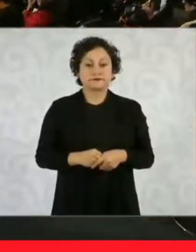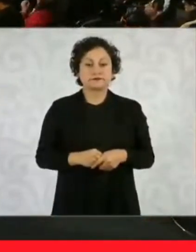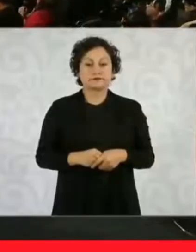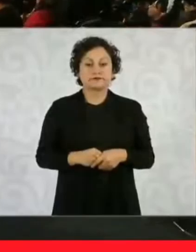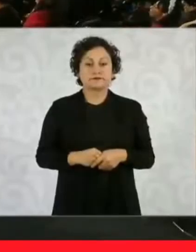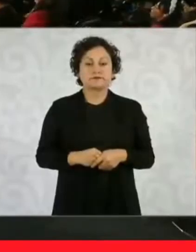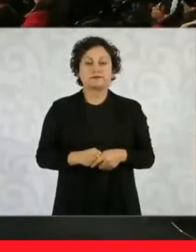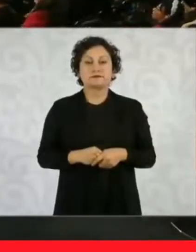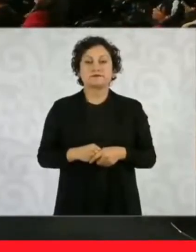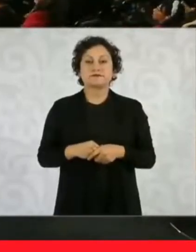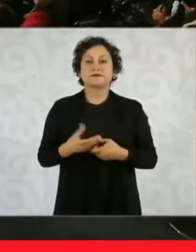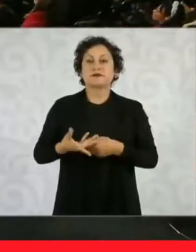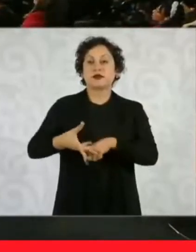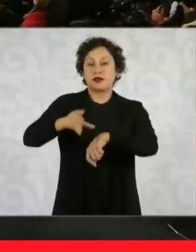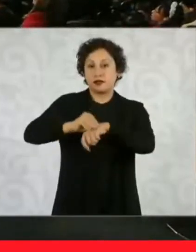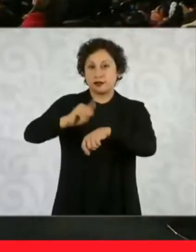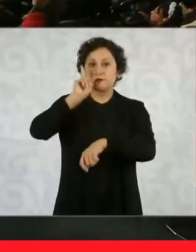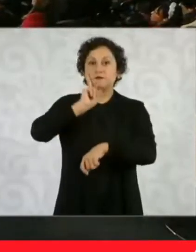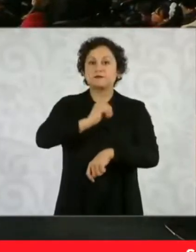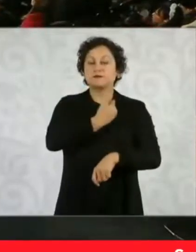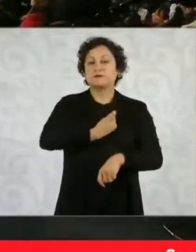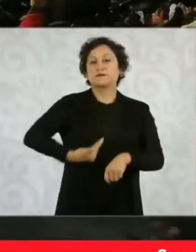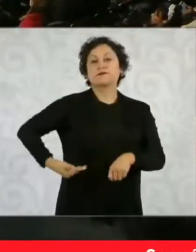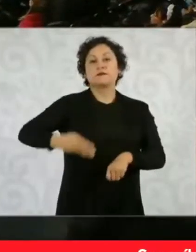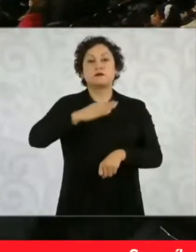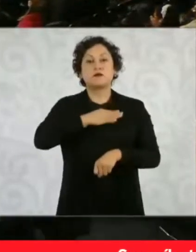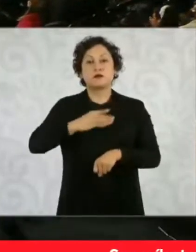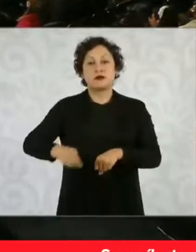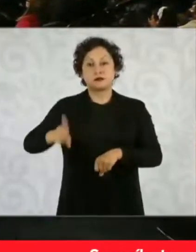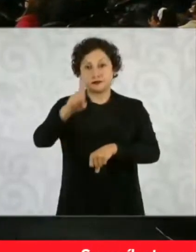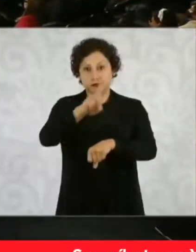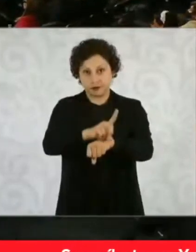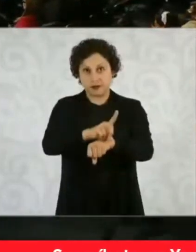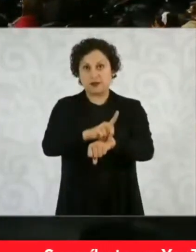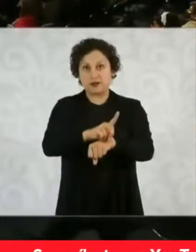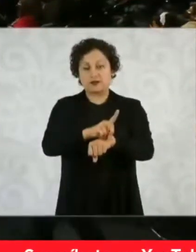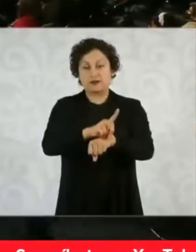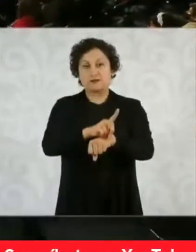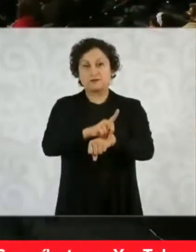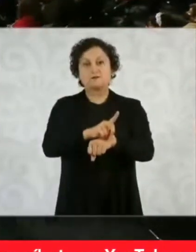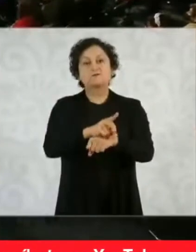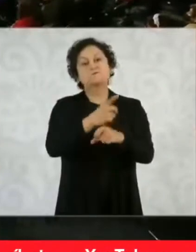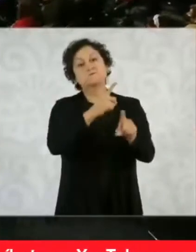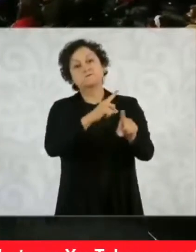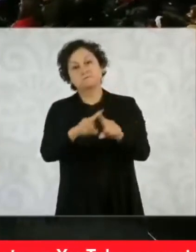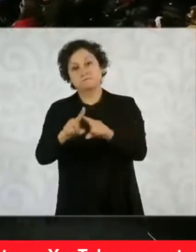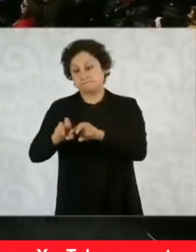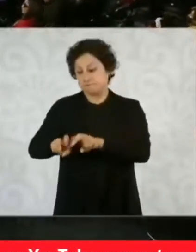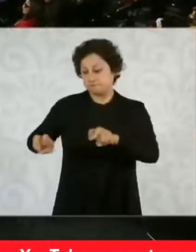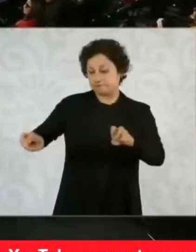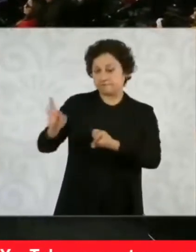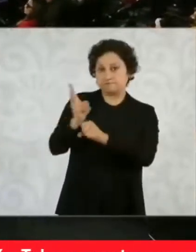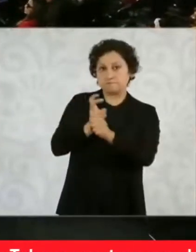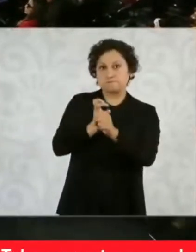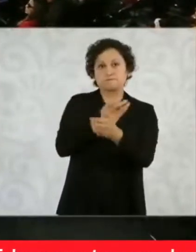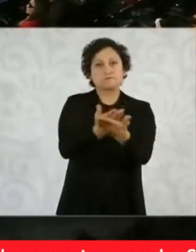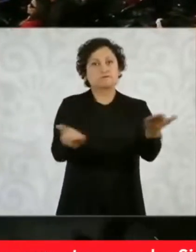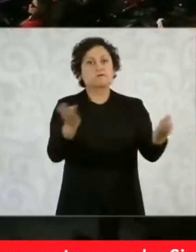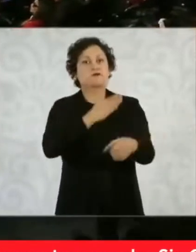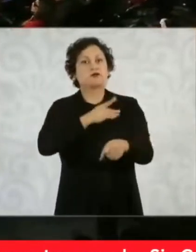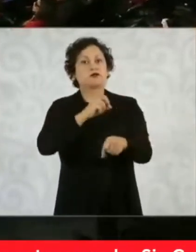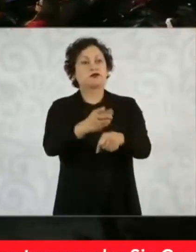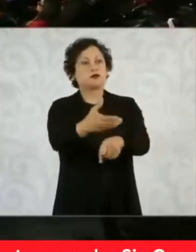Con su venia, presidenta. Muy buenos días, integrantes del presidio. Buenos días, compañeras, compañeros. Por